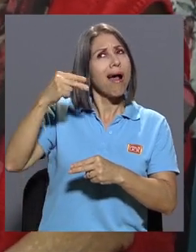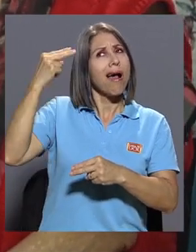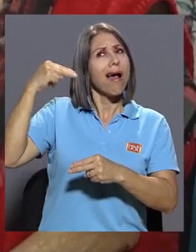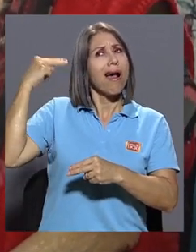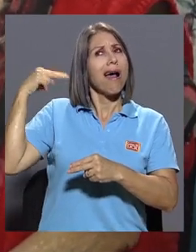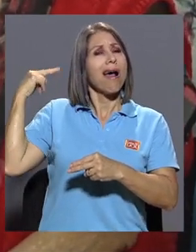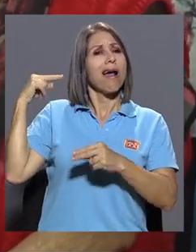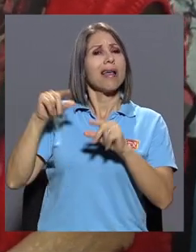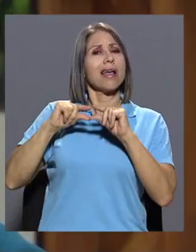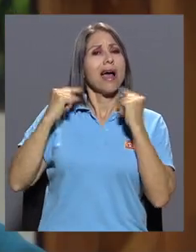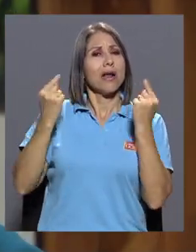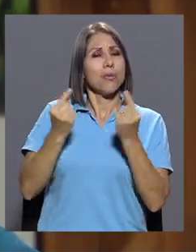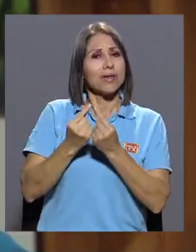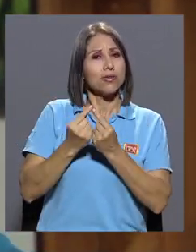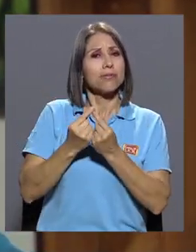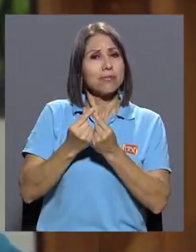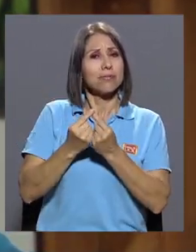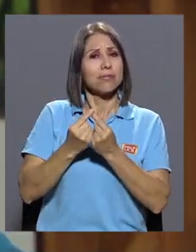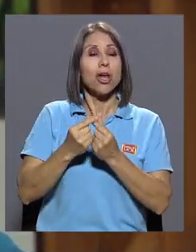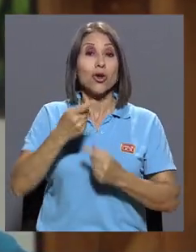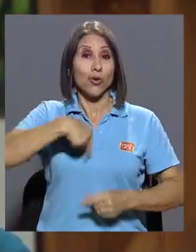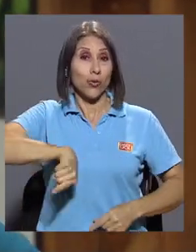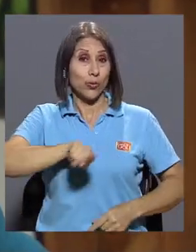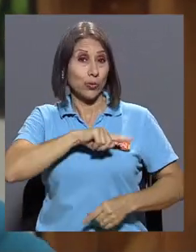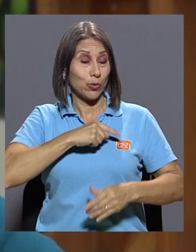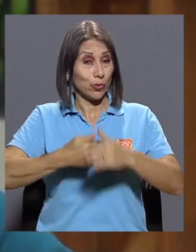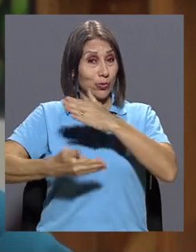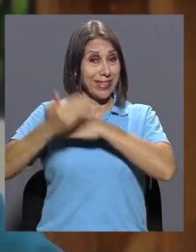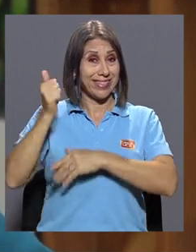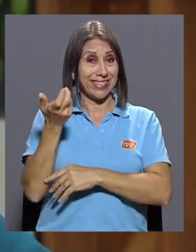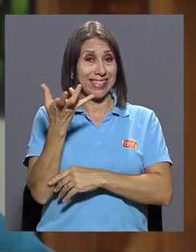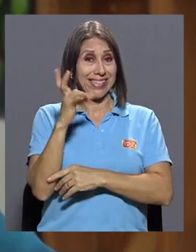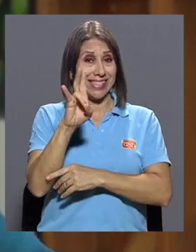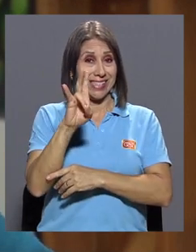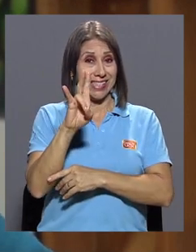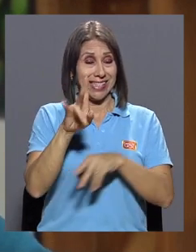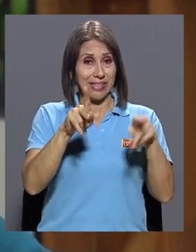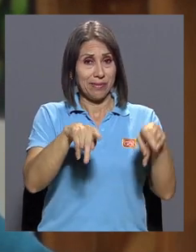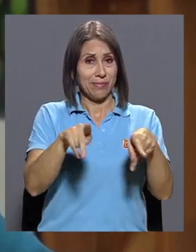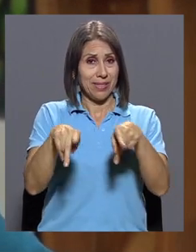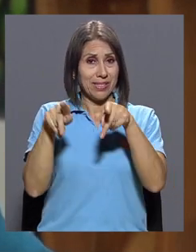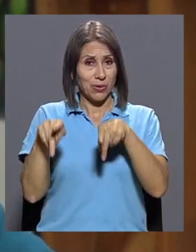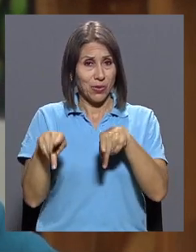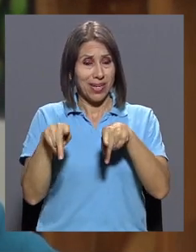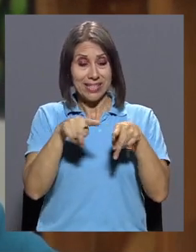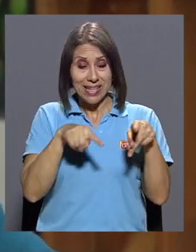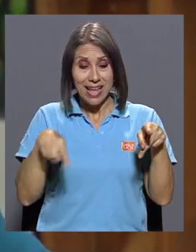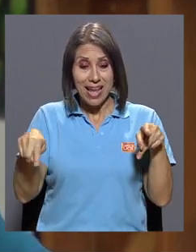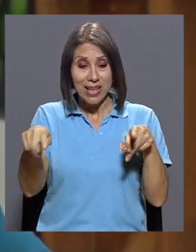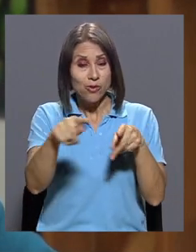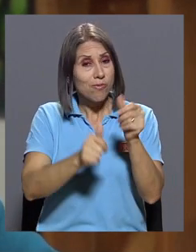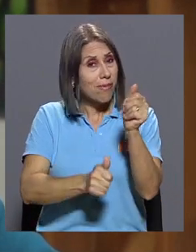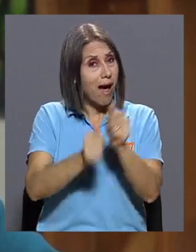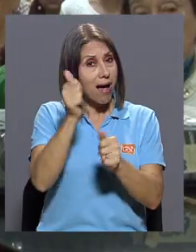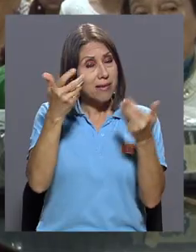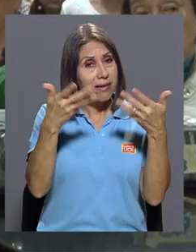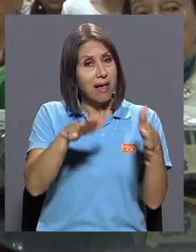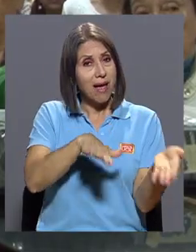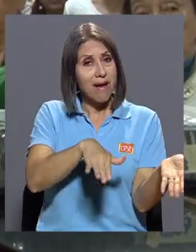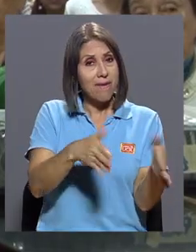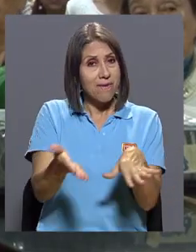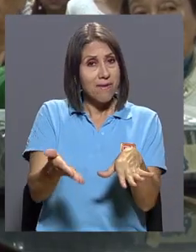memoria. Éramos 17 personas, ¿verdad? De esas 17, la mayoría